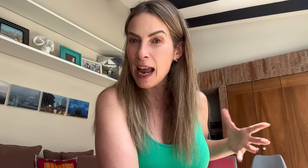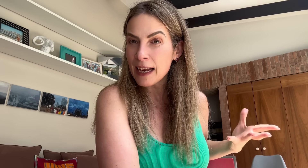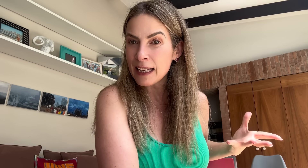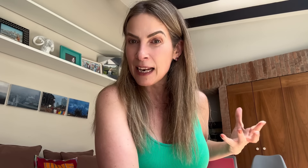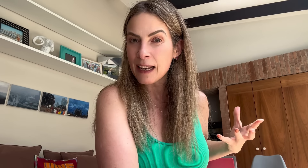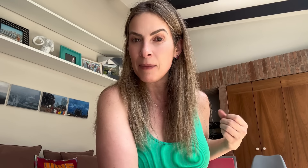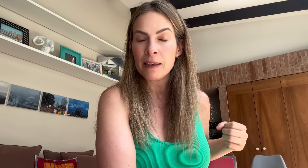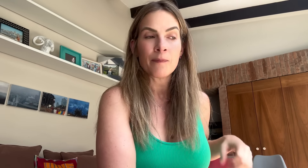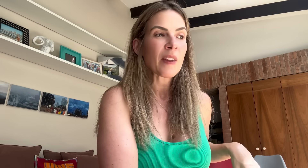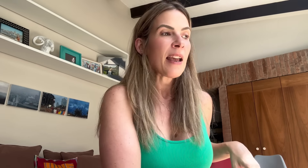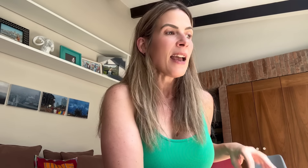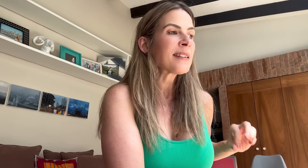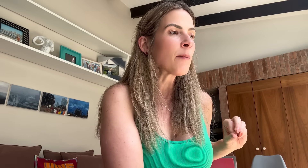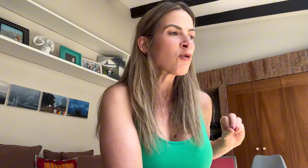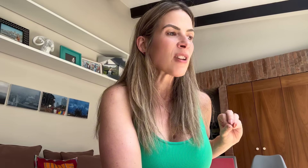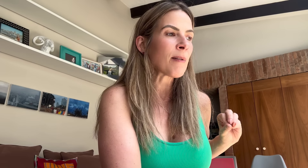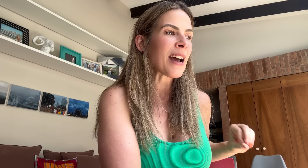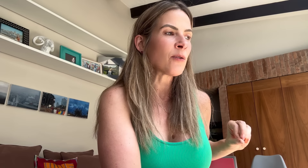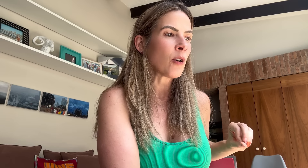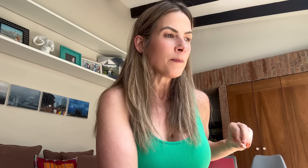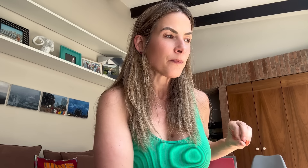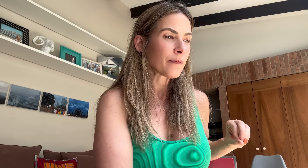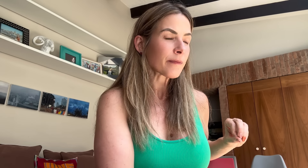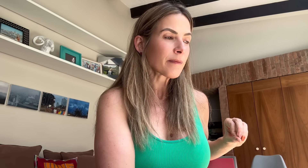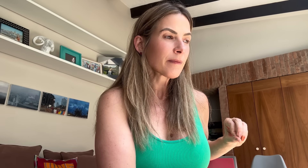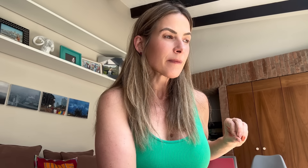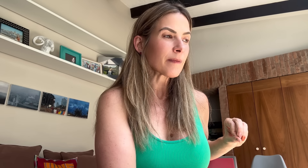de Aguilar Camín. Estamos hablando